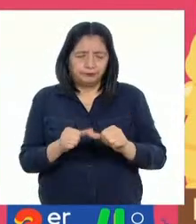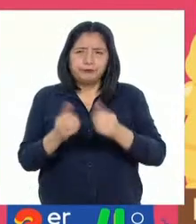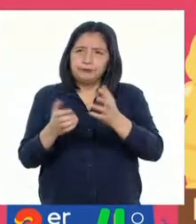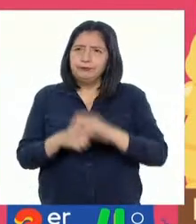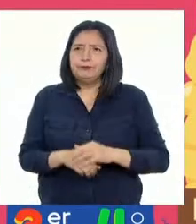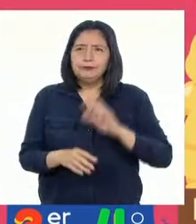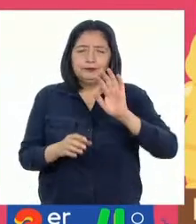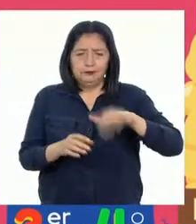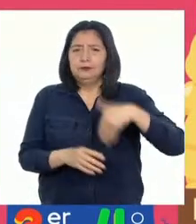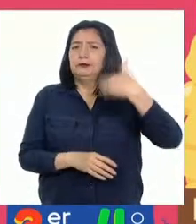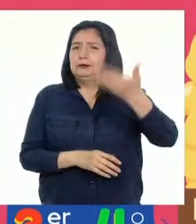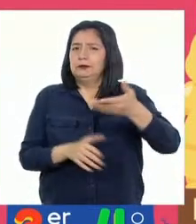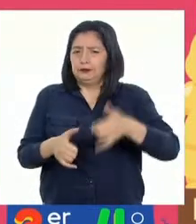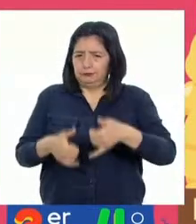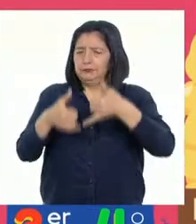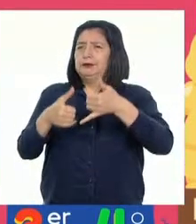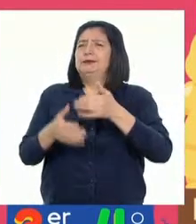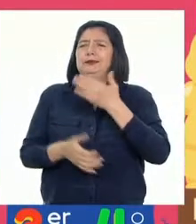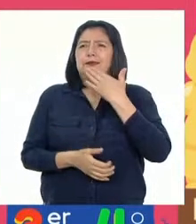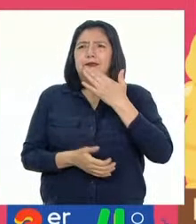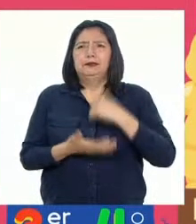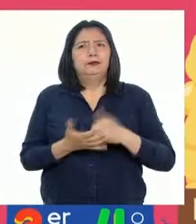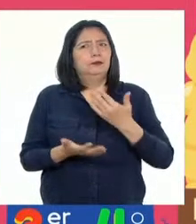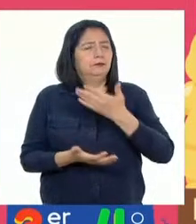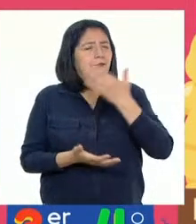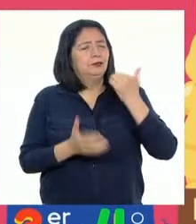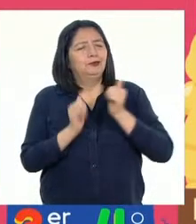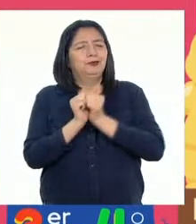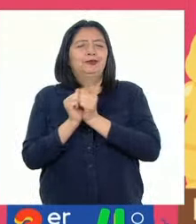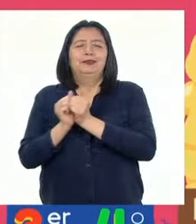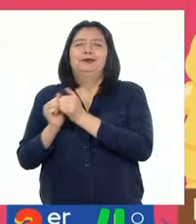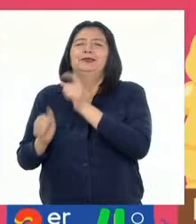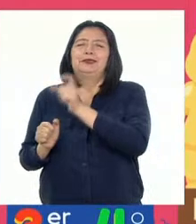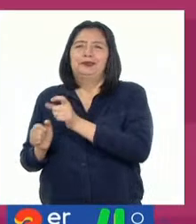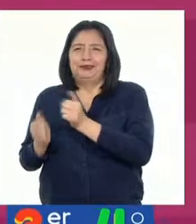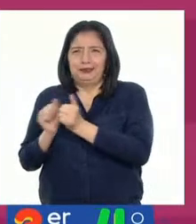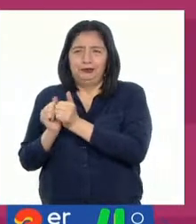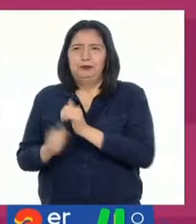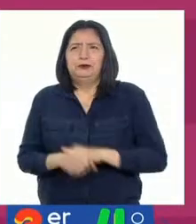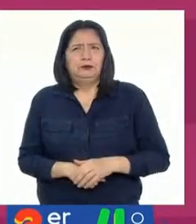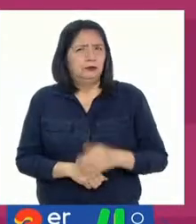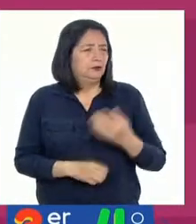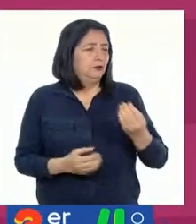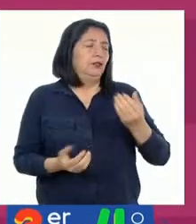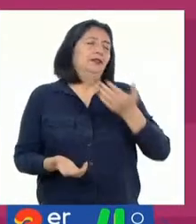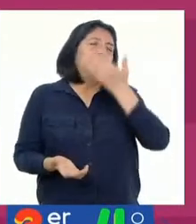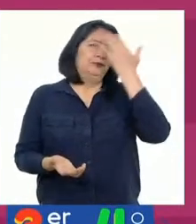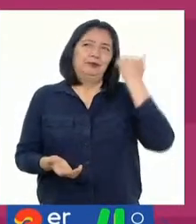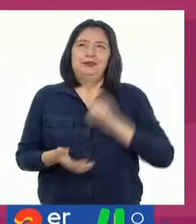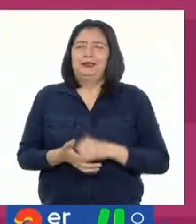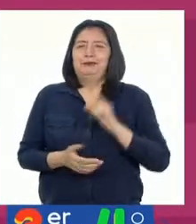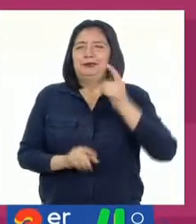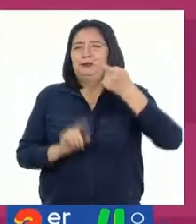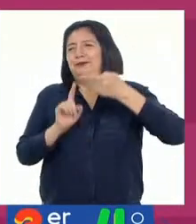Sigamos. El siguiente premio es para mejor acompañante. ¿Y cómo olvidar al primer